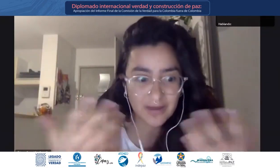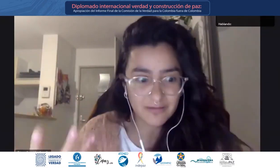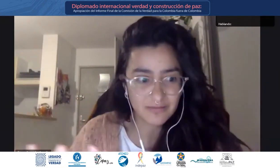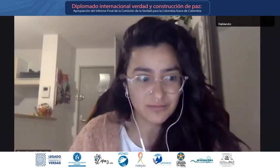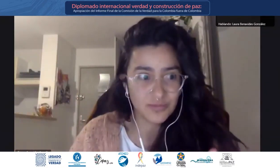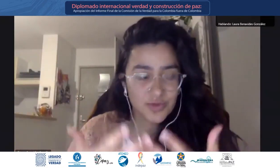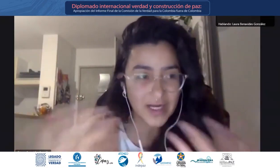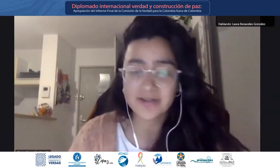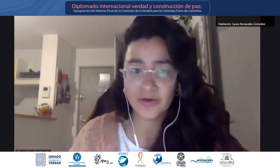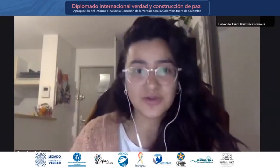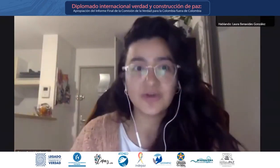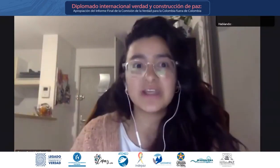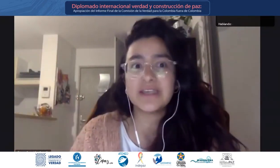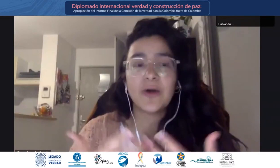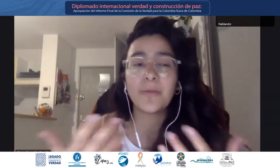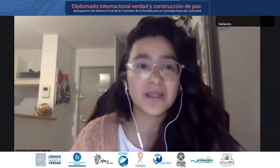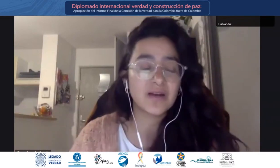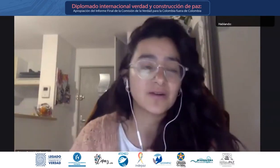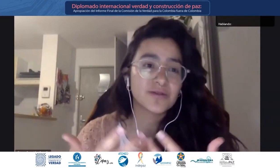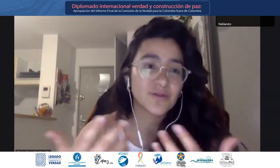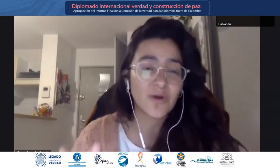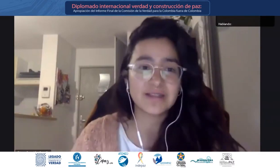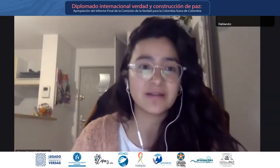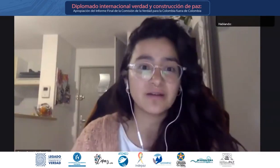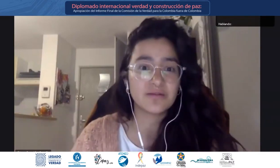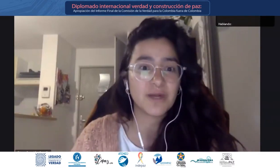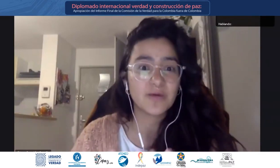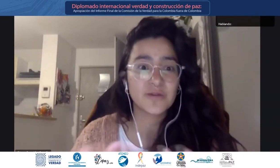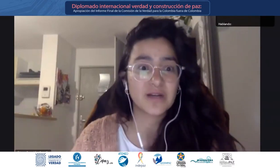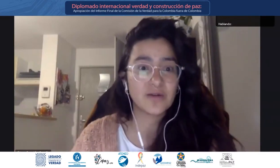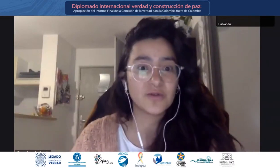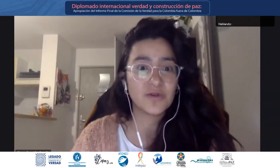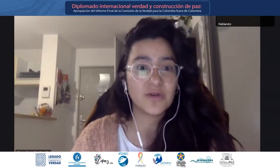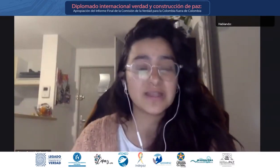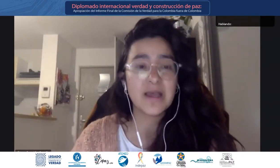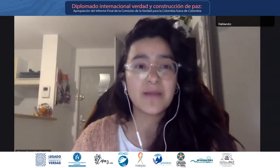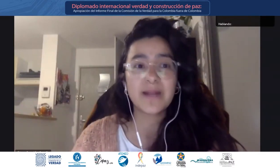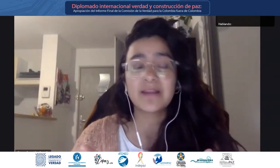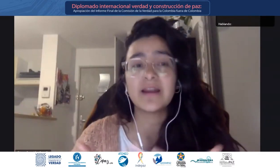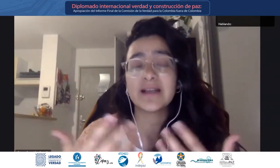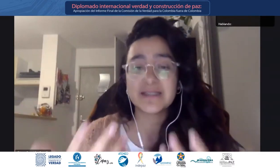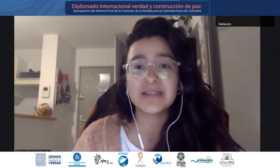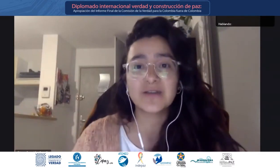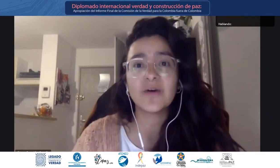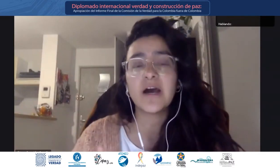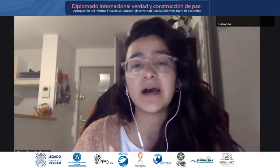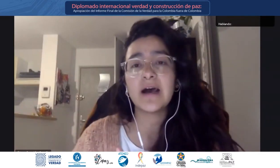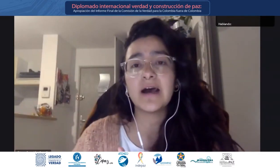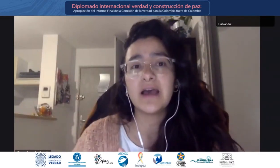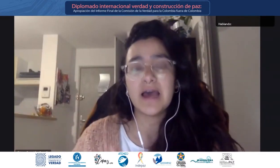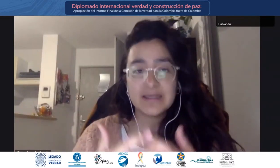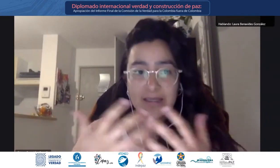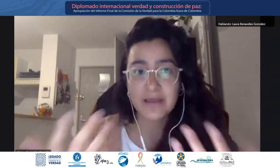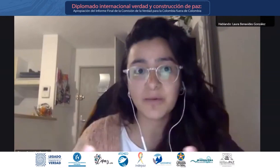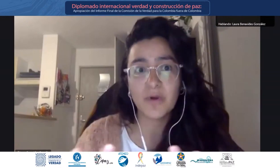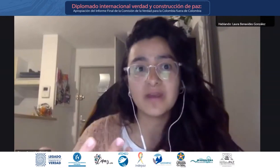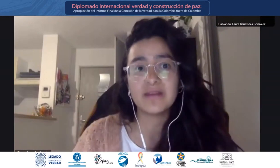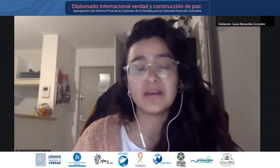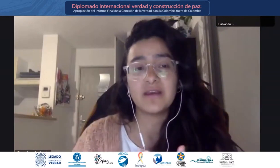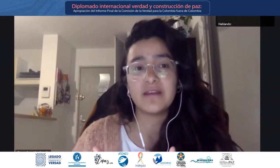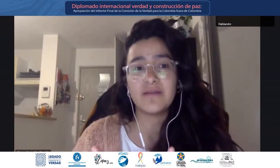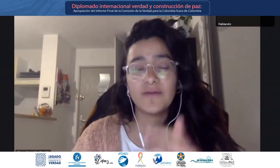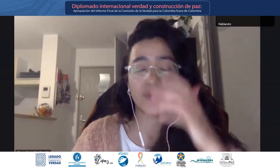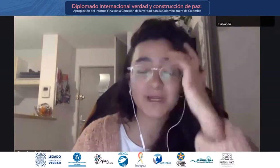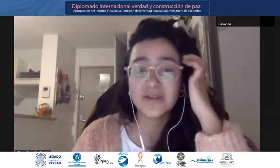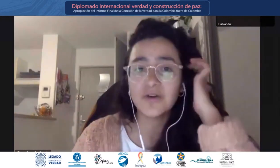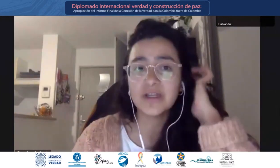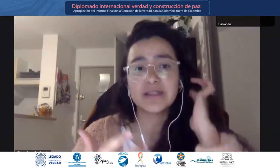tenemos que buscar soluciones y acompañarnos todas y todos para buscar soluciones para tener acceso a a este tipo de